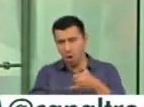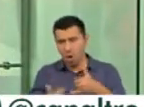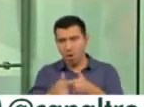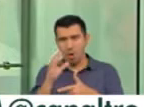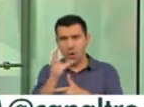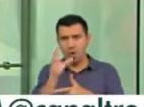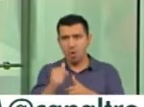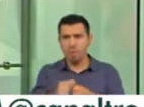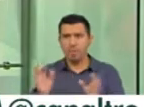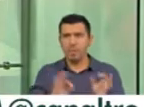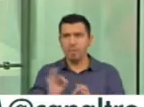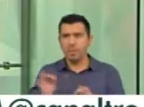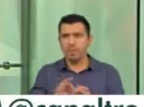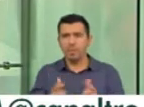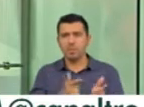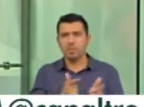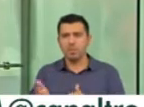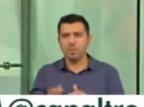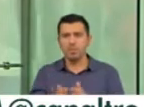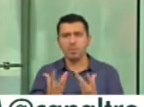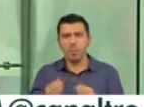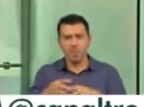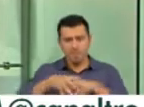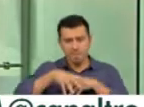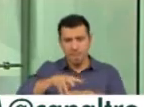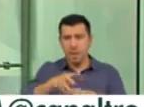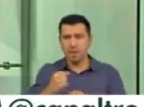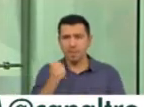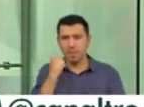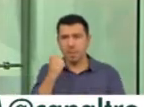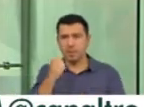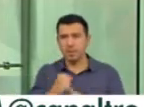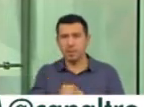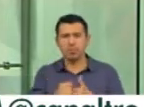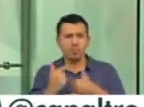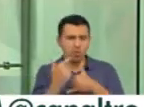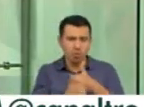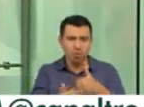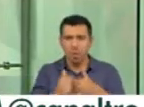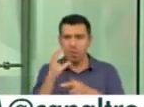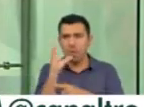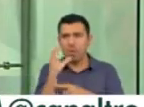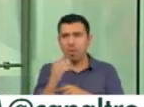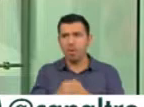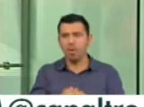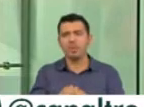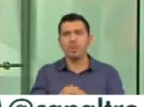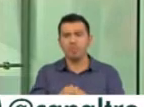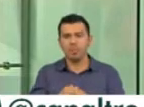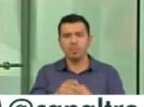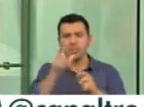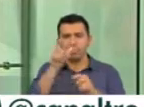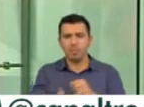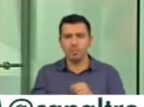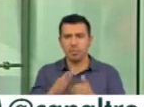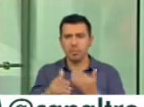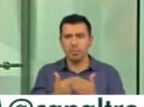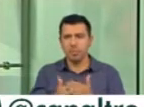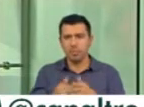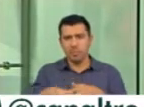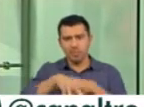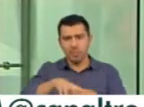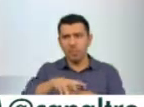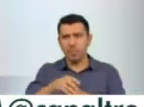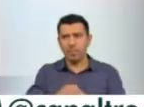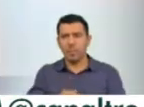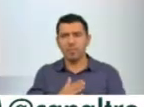eh hacer esta marcha masiva sé que toda Colombia a nivel nacional todos los colombianos vamos a estar marchando en pro